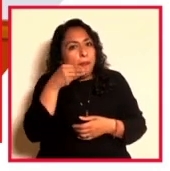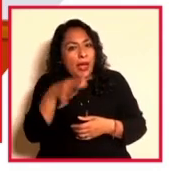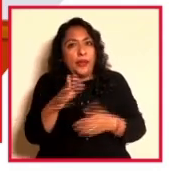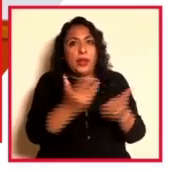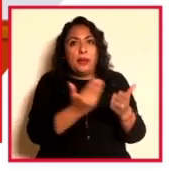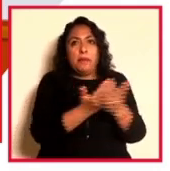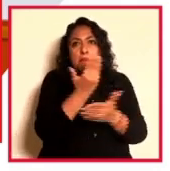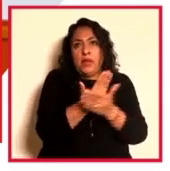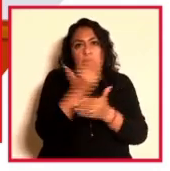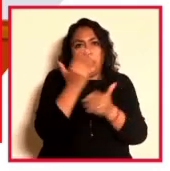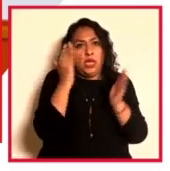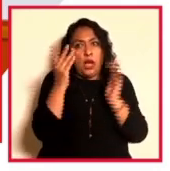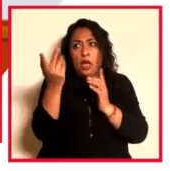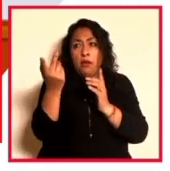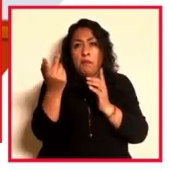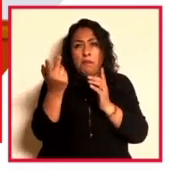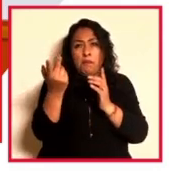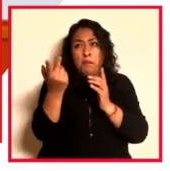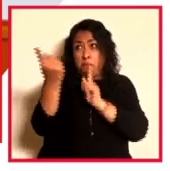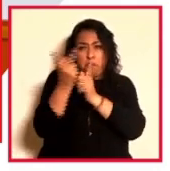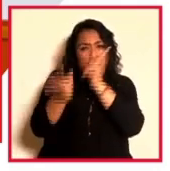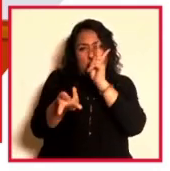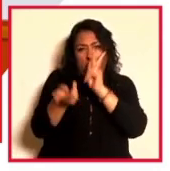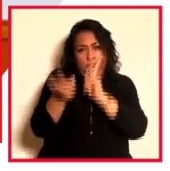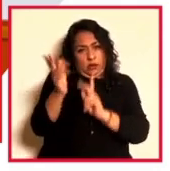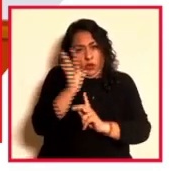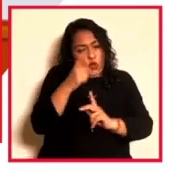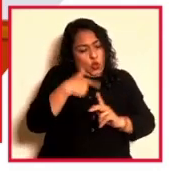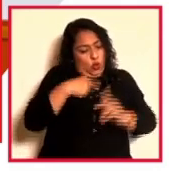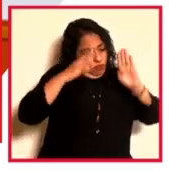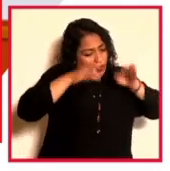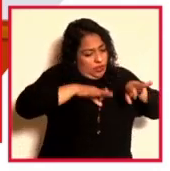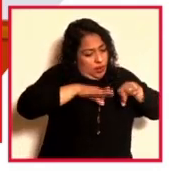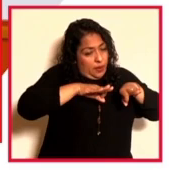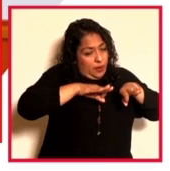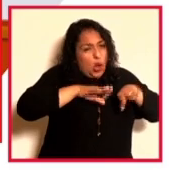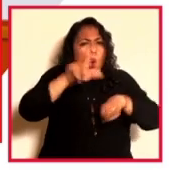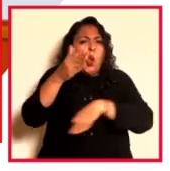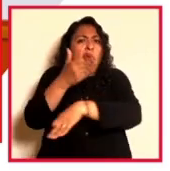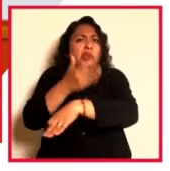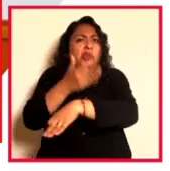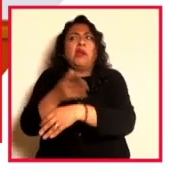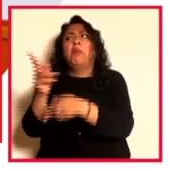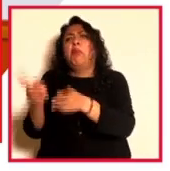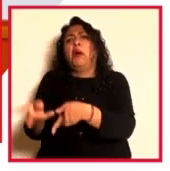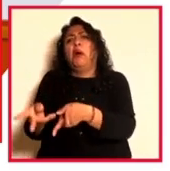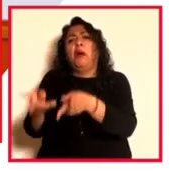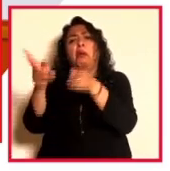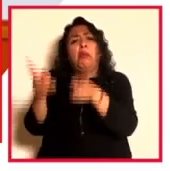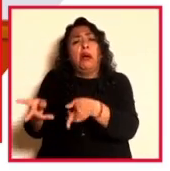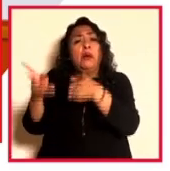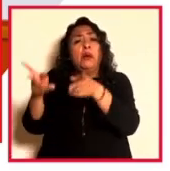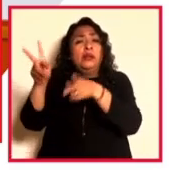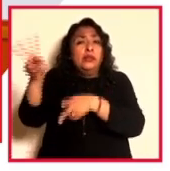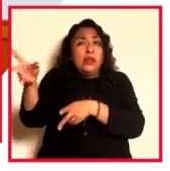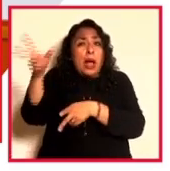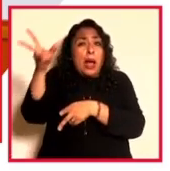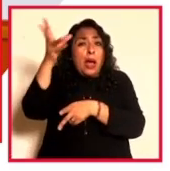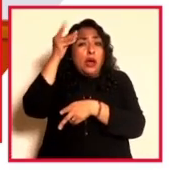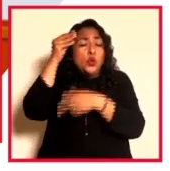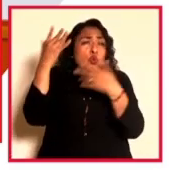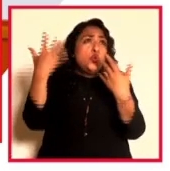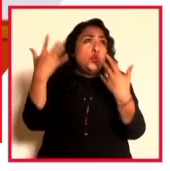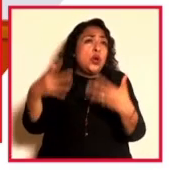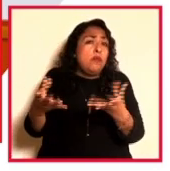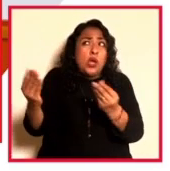podía conversar con ellos porque yo estaba haciendo mi trabajo pero en la tarde Sí Laura y aprendí muchas cosas de ellos y y